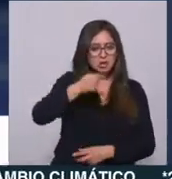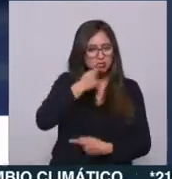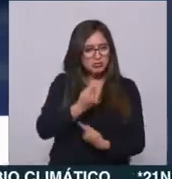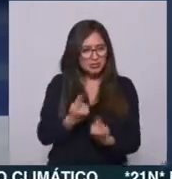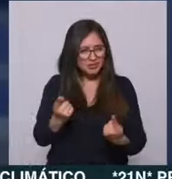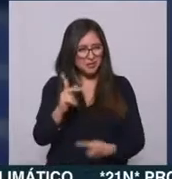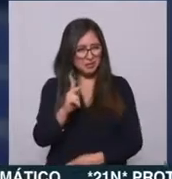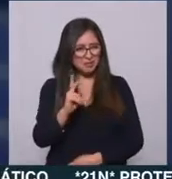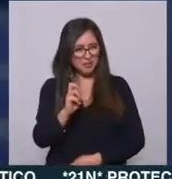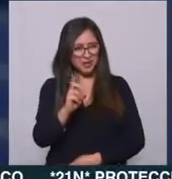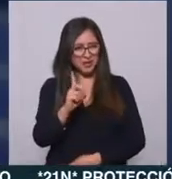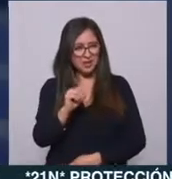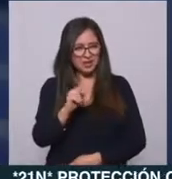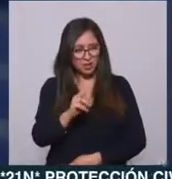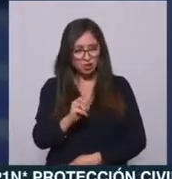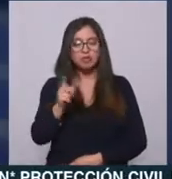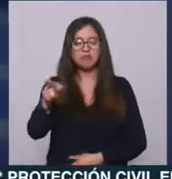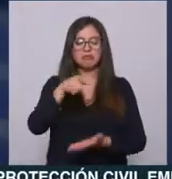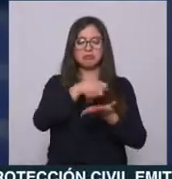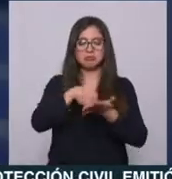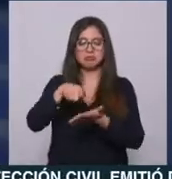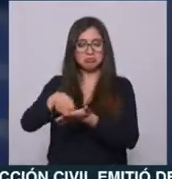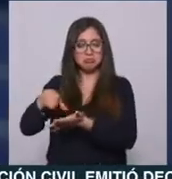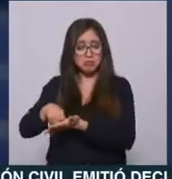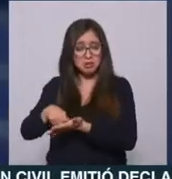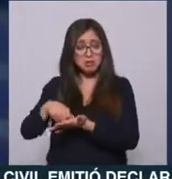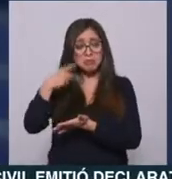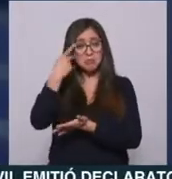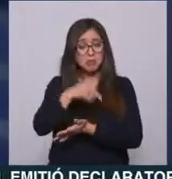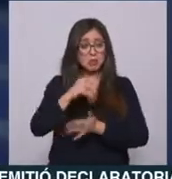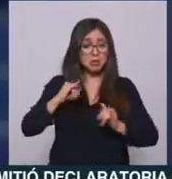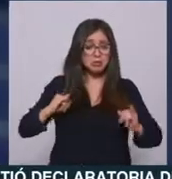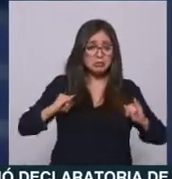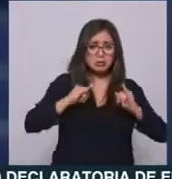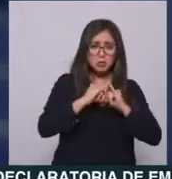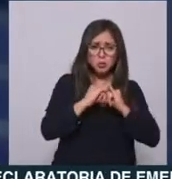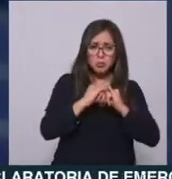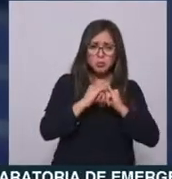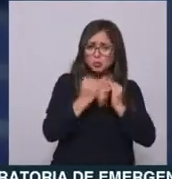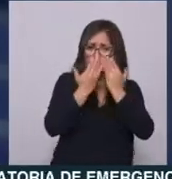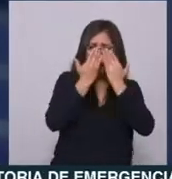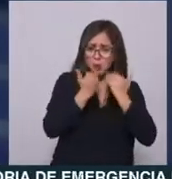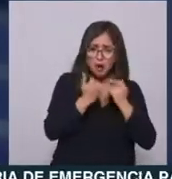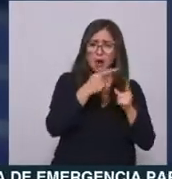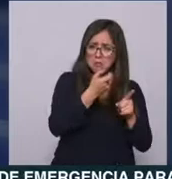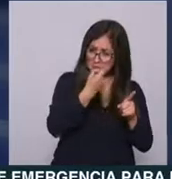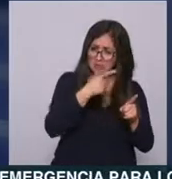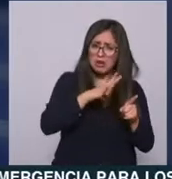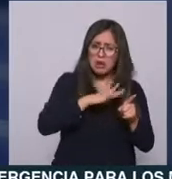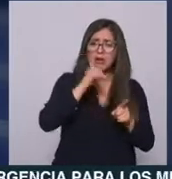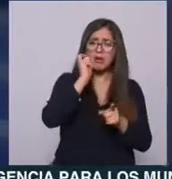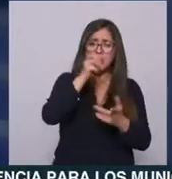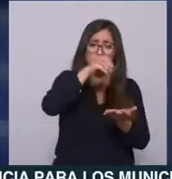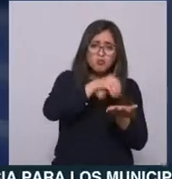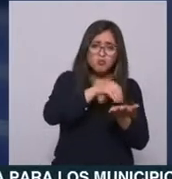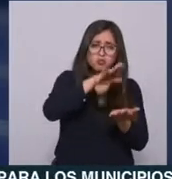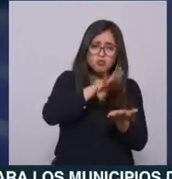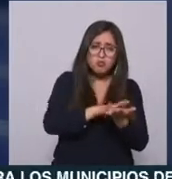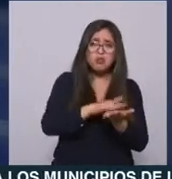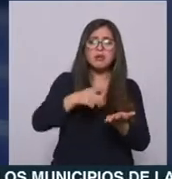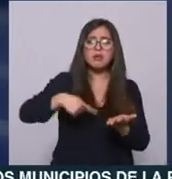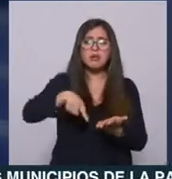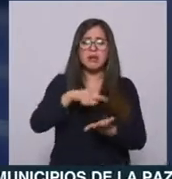las adquisiciones. Básicamente el instituto pues no ha tenido desabasto. Todos los pacientes que están protegidos bajo el fondo de gastos